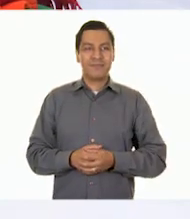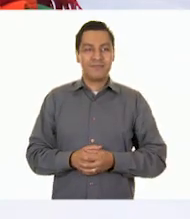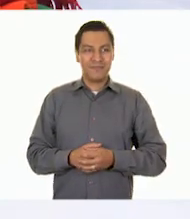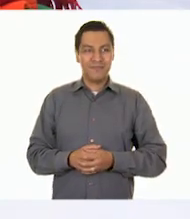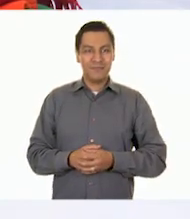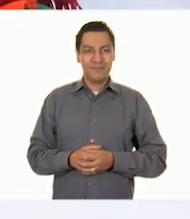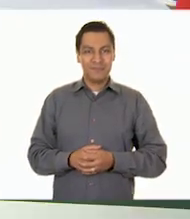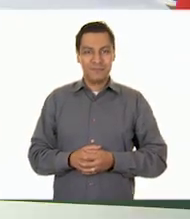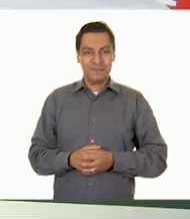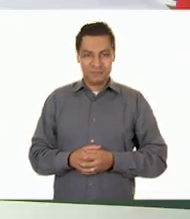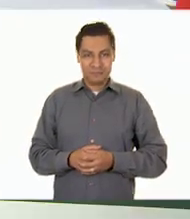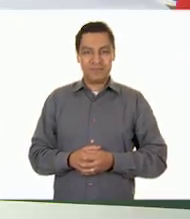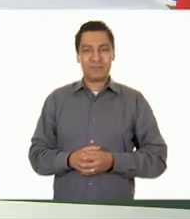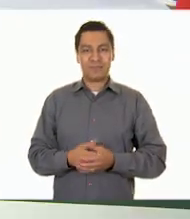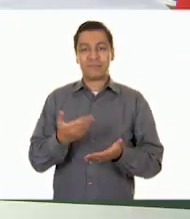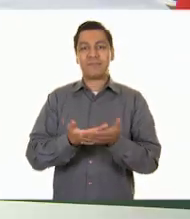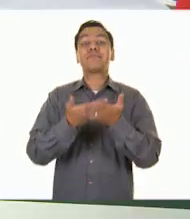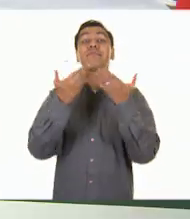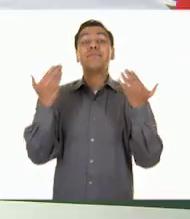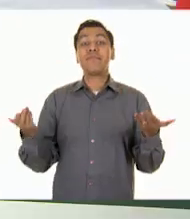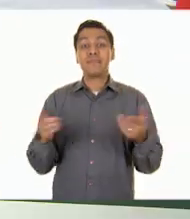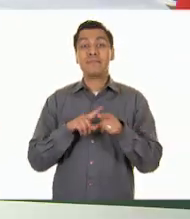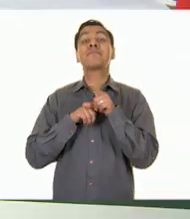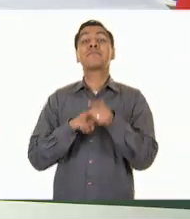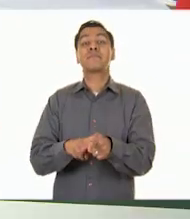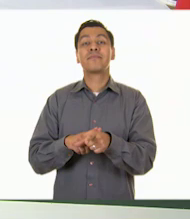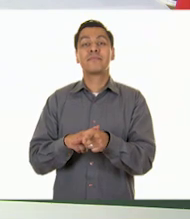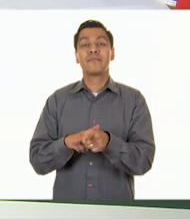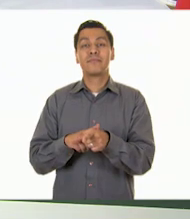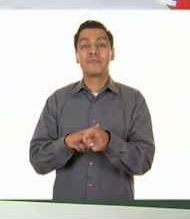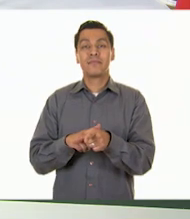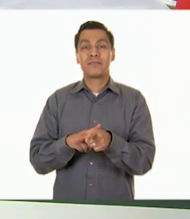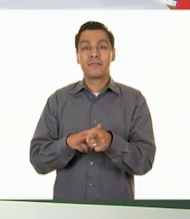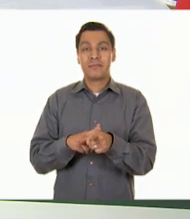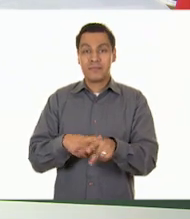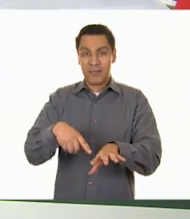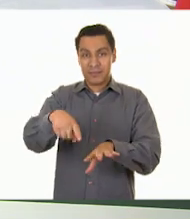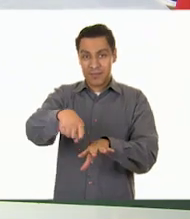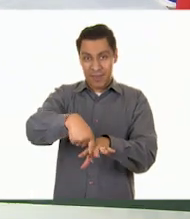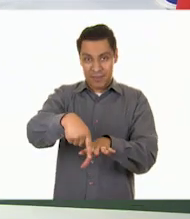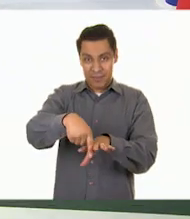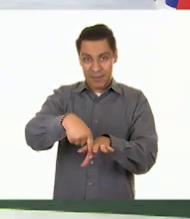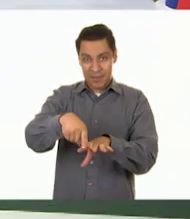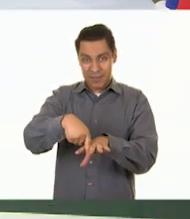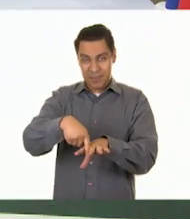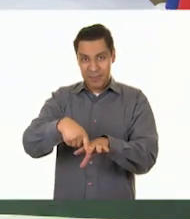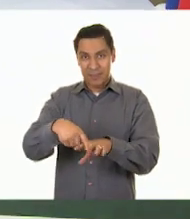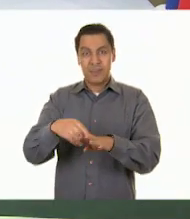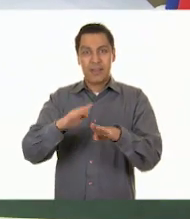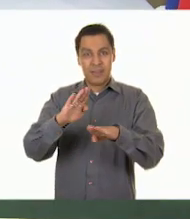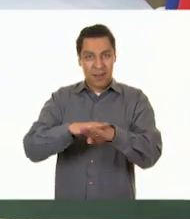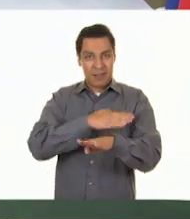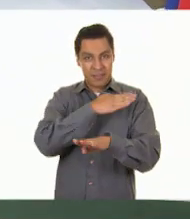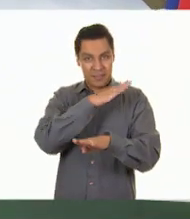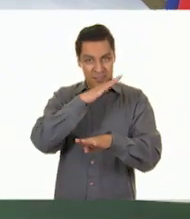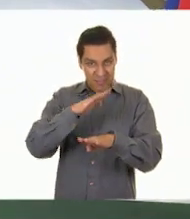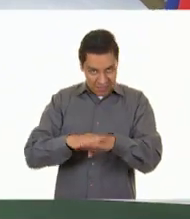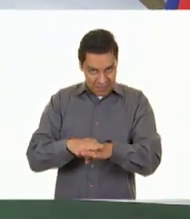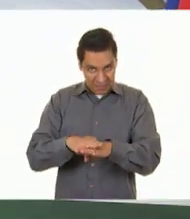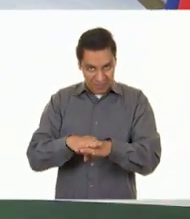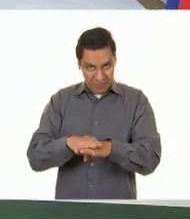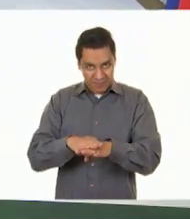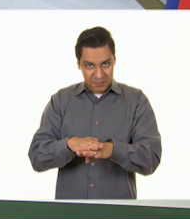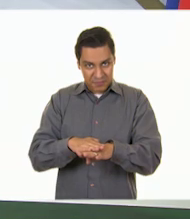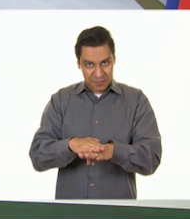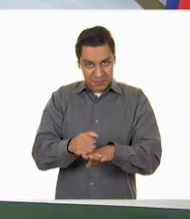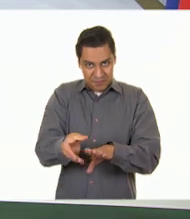muy bien ahora vas a tomar tus chanclas y tus calcetines chanclas